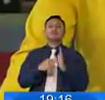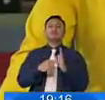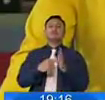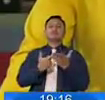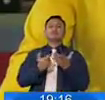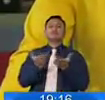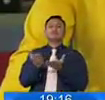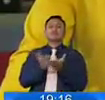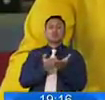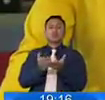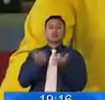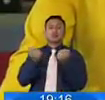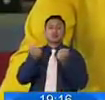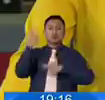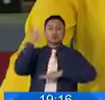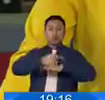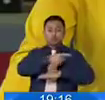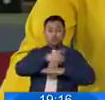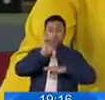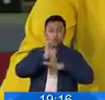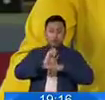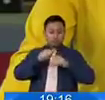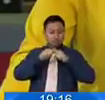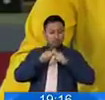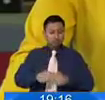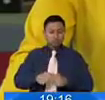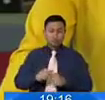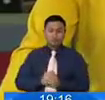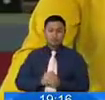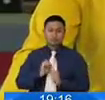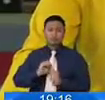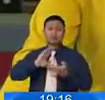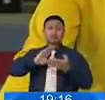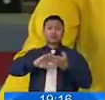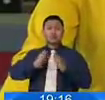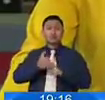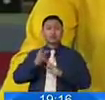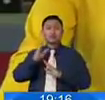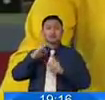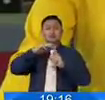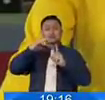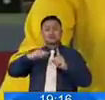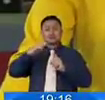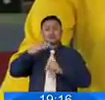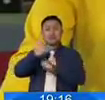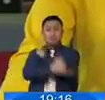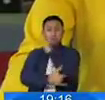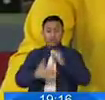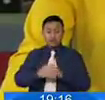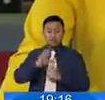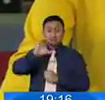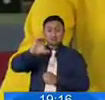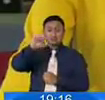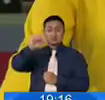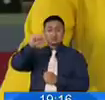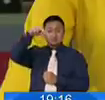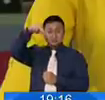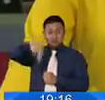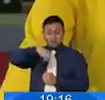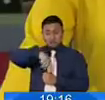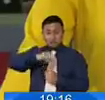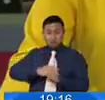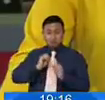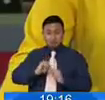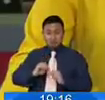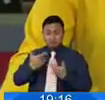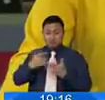control aduanero se mantendrá en el país. Esto mientras la Comunidad Andina de Naciones, CAN, emita la resolución definitiva que